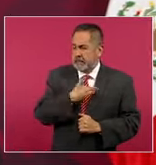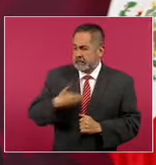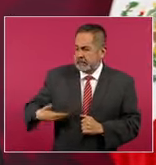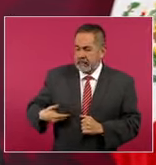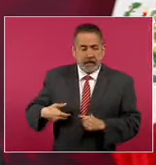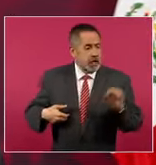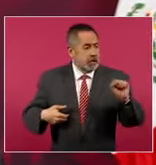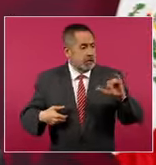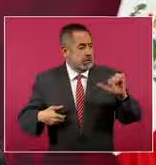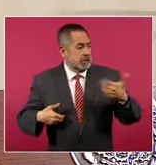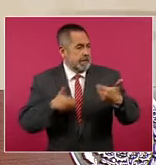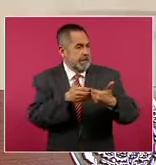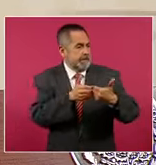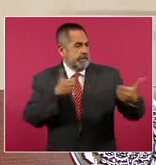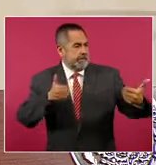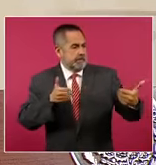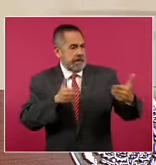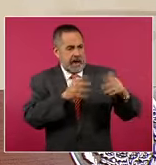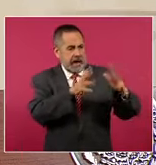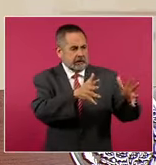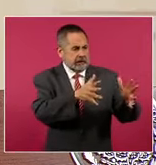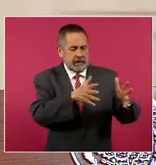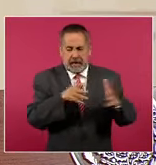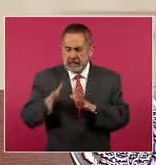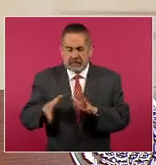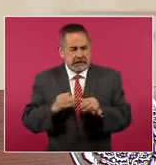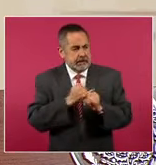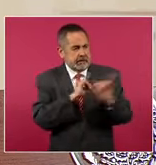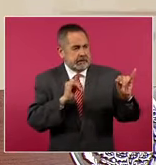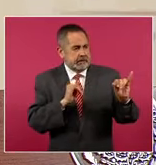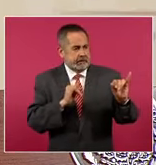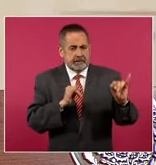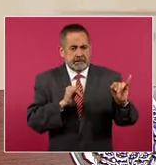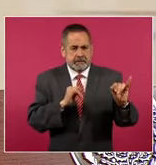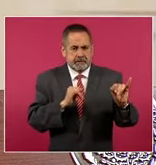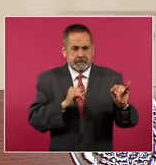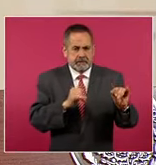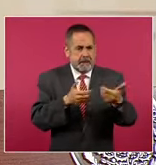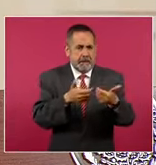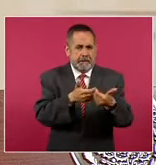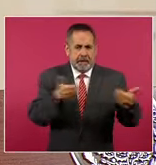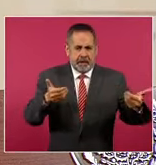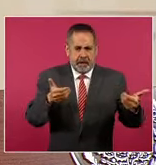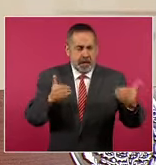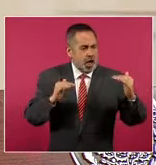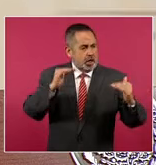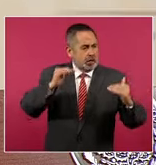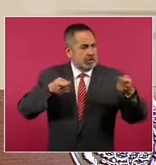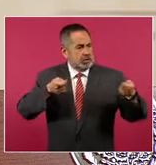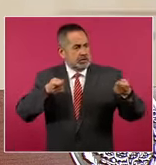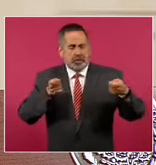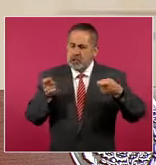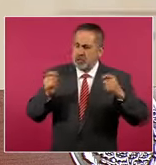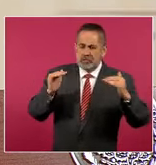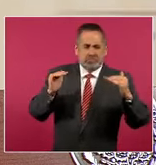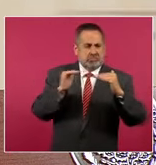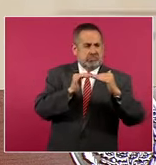independencia, división y equilibrio de poderes.